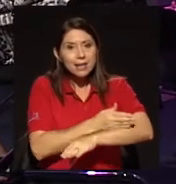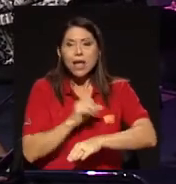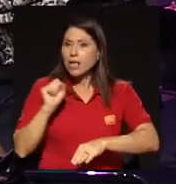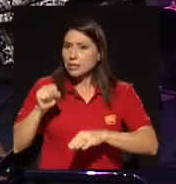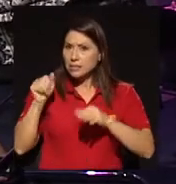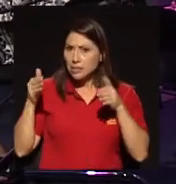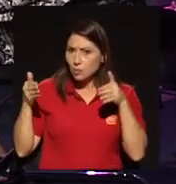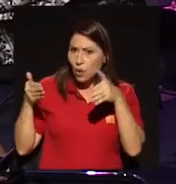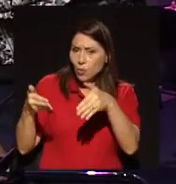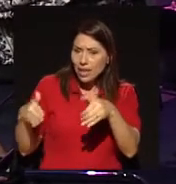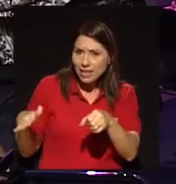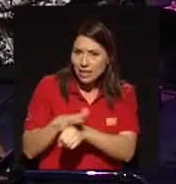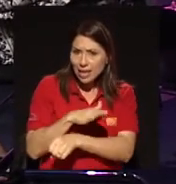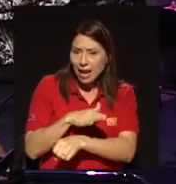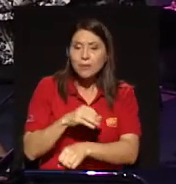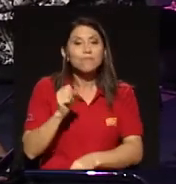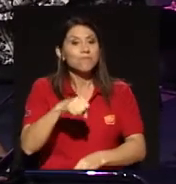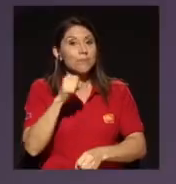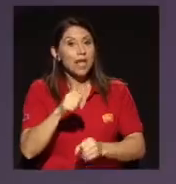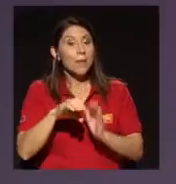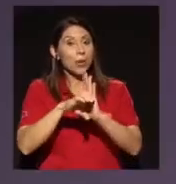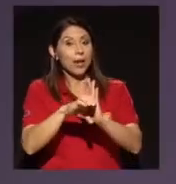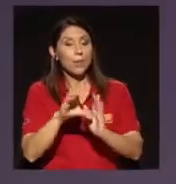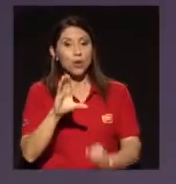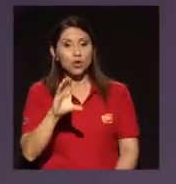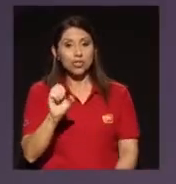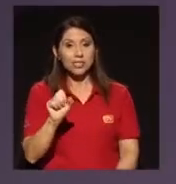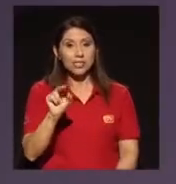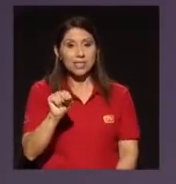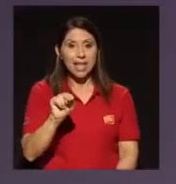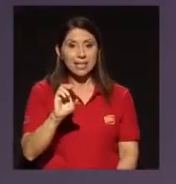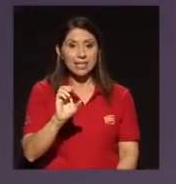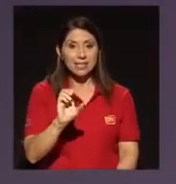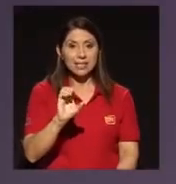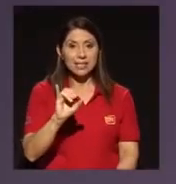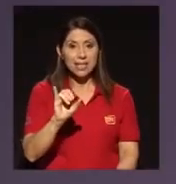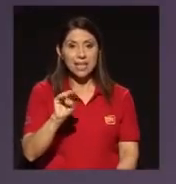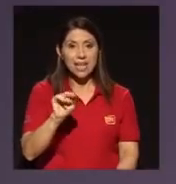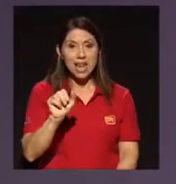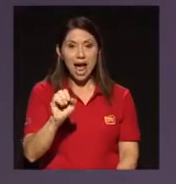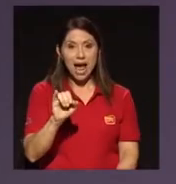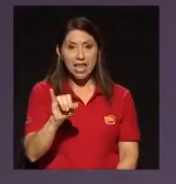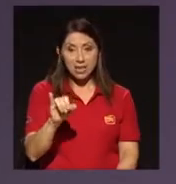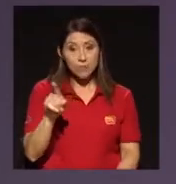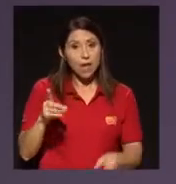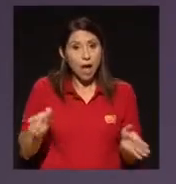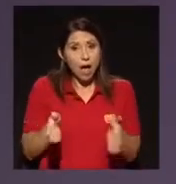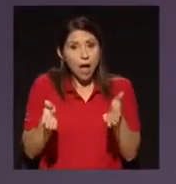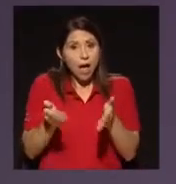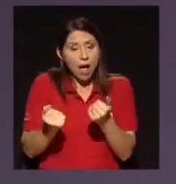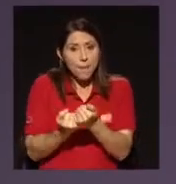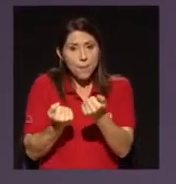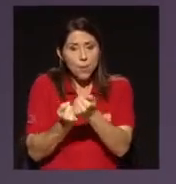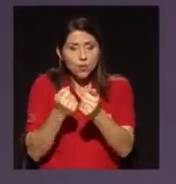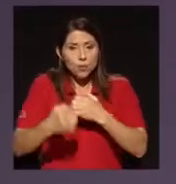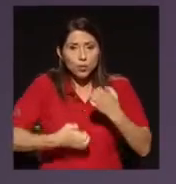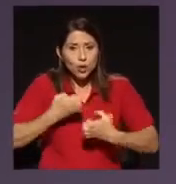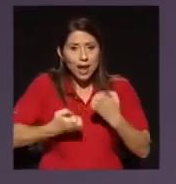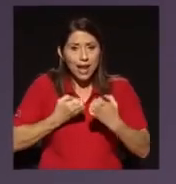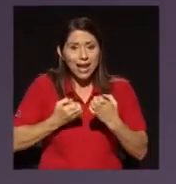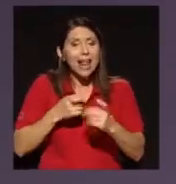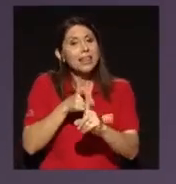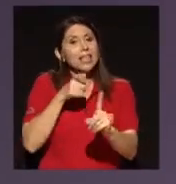integral. Por ejemplo, CENCINAI, que les aporta apoyo emocional también, pero desde el